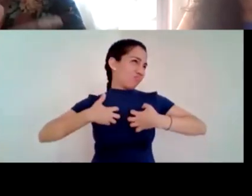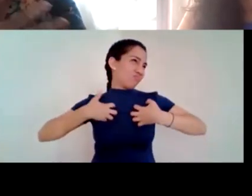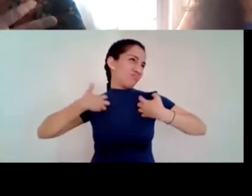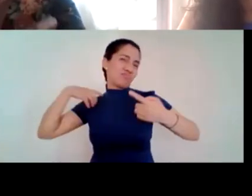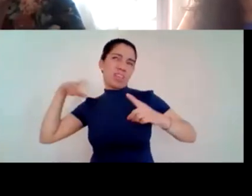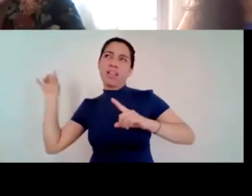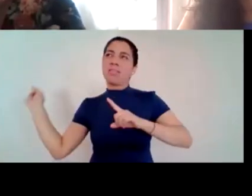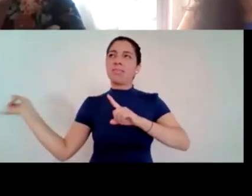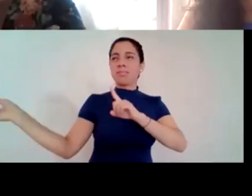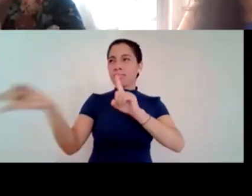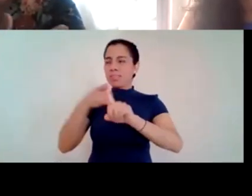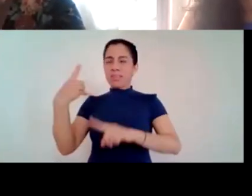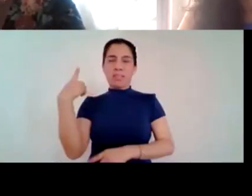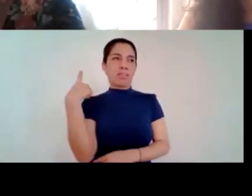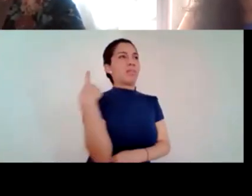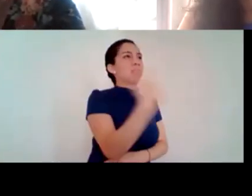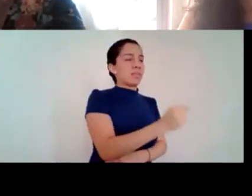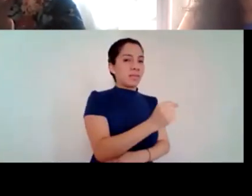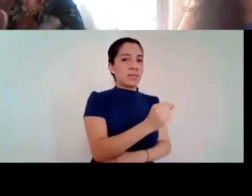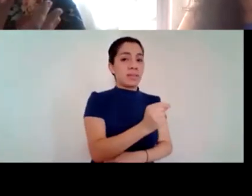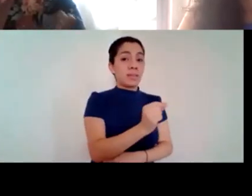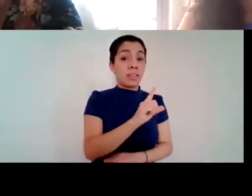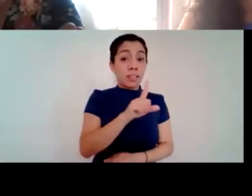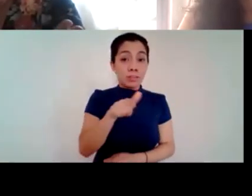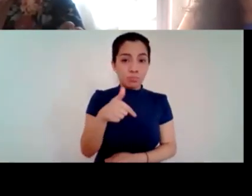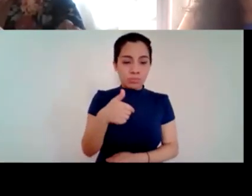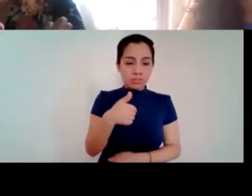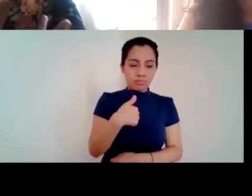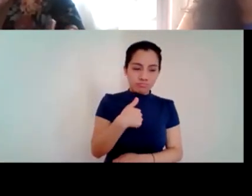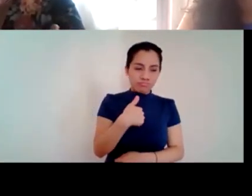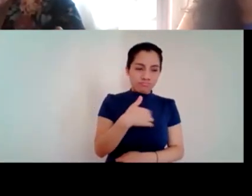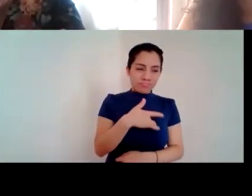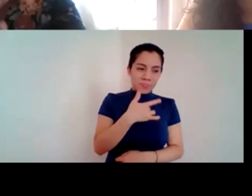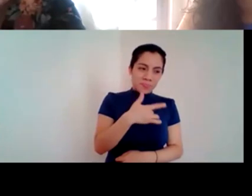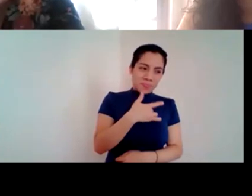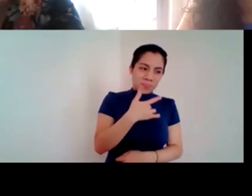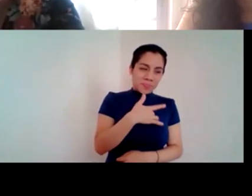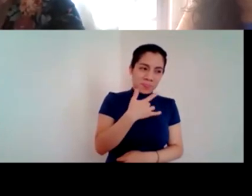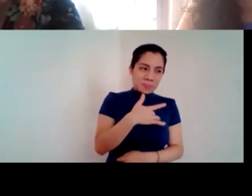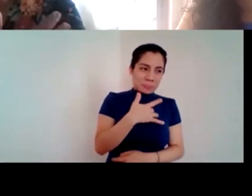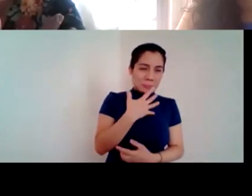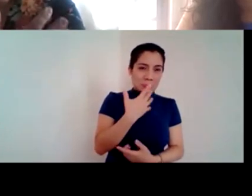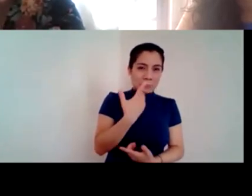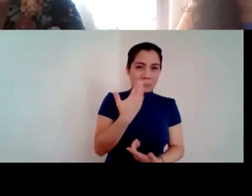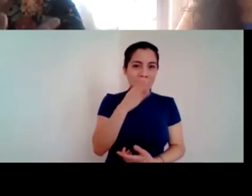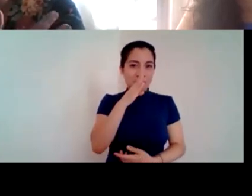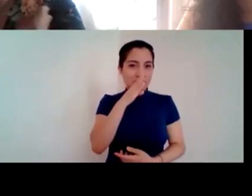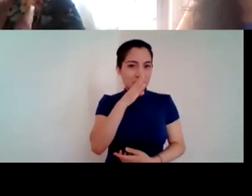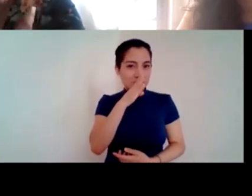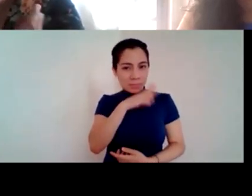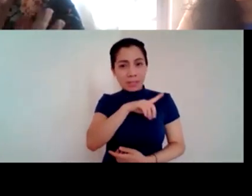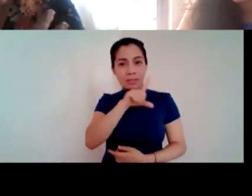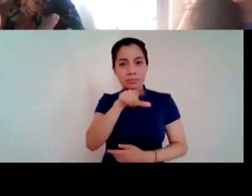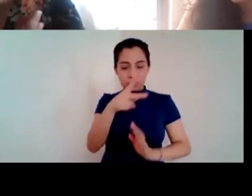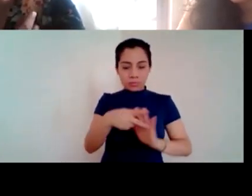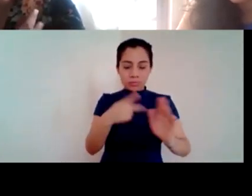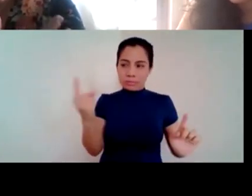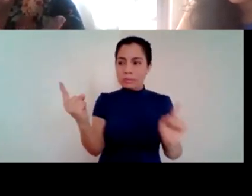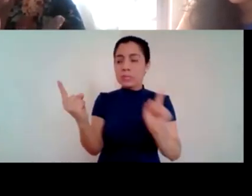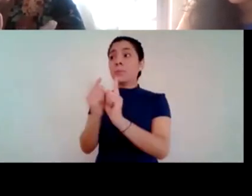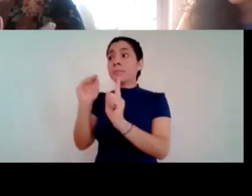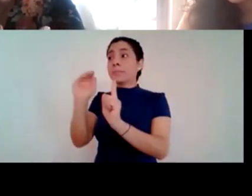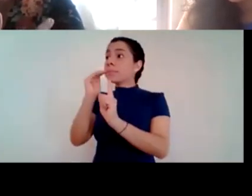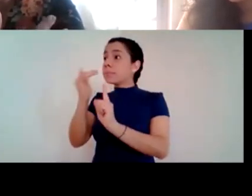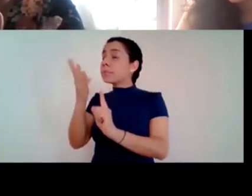la verdad que me sentí terriblemente mal y fui a buscarle para pedirle disculpas me dije papito perdóname me porté terrible me